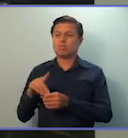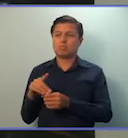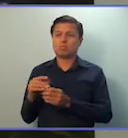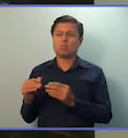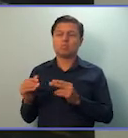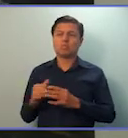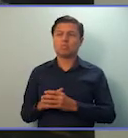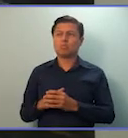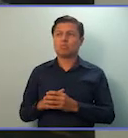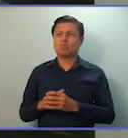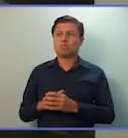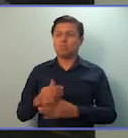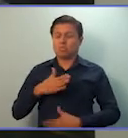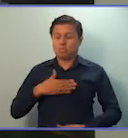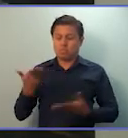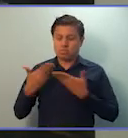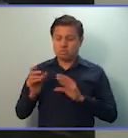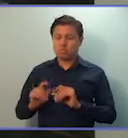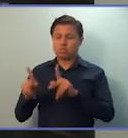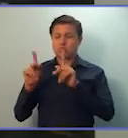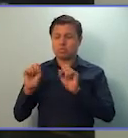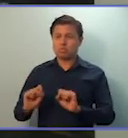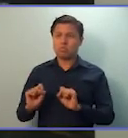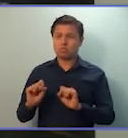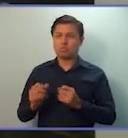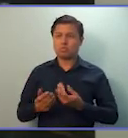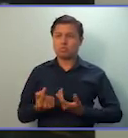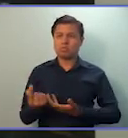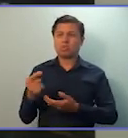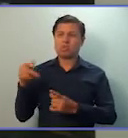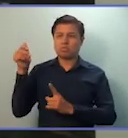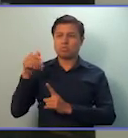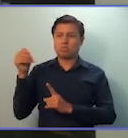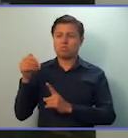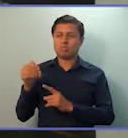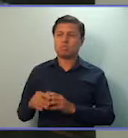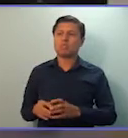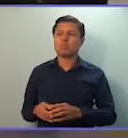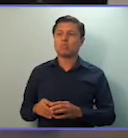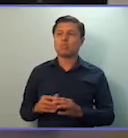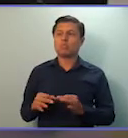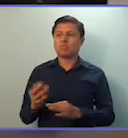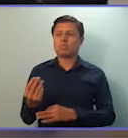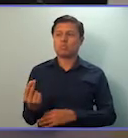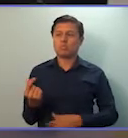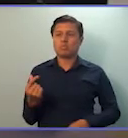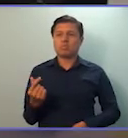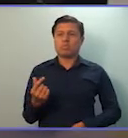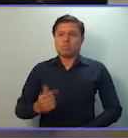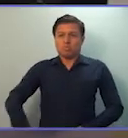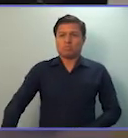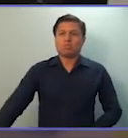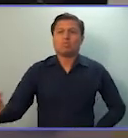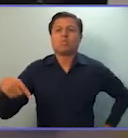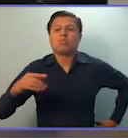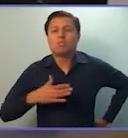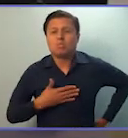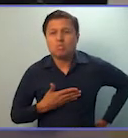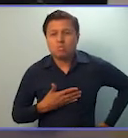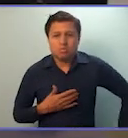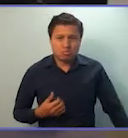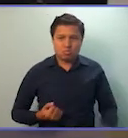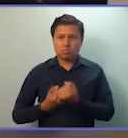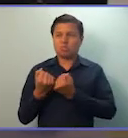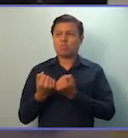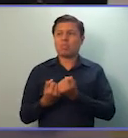tipo de discapacidad tienen la posibilidad de llegar al centro de votación más cercano si es las virtudes que tiene